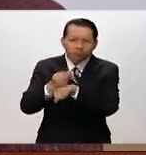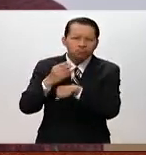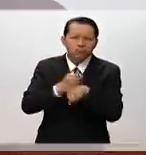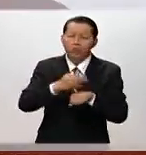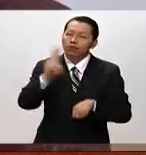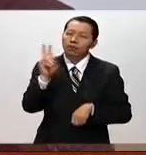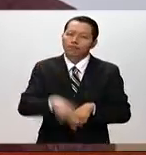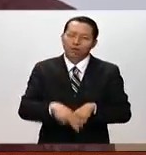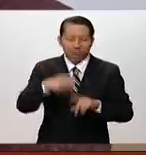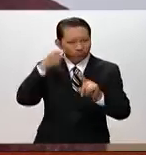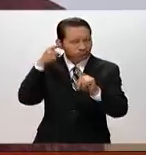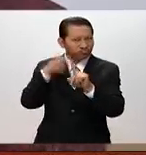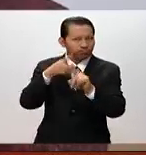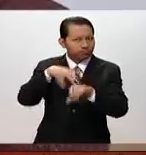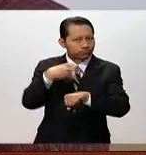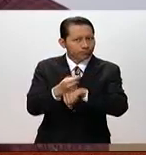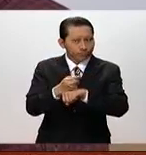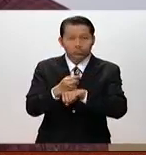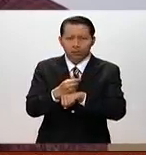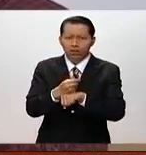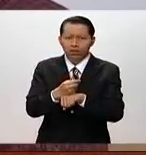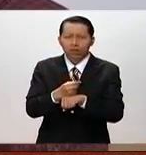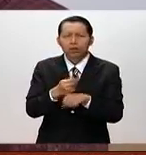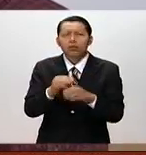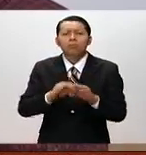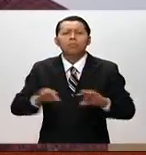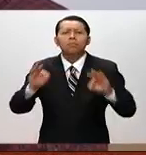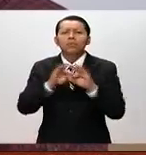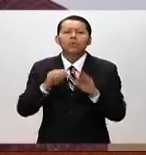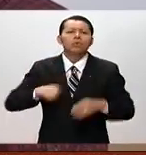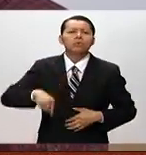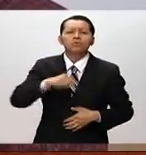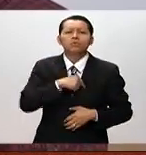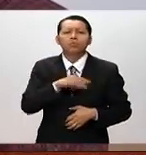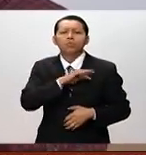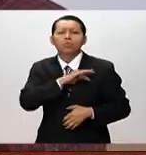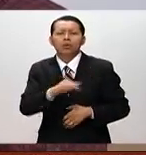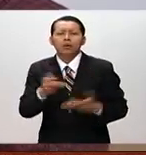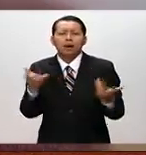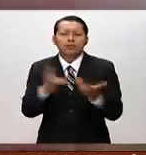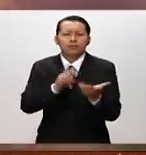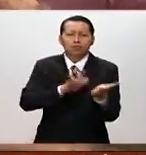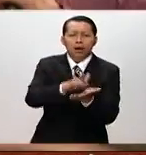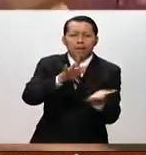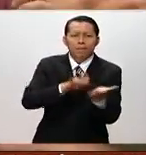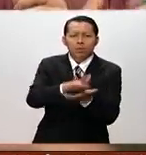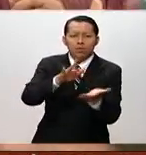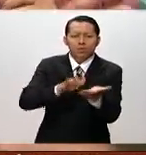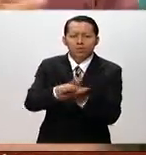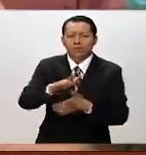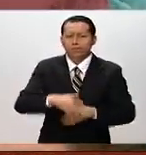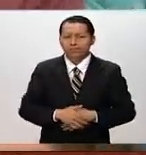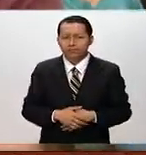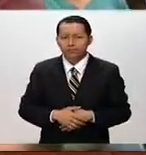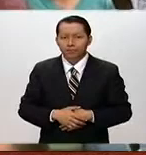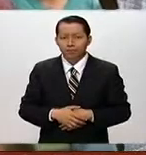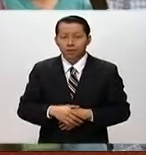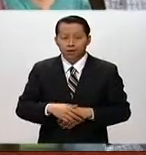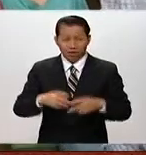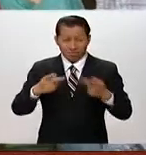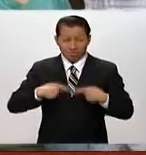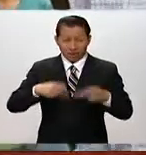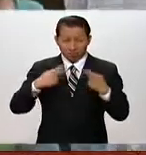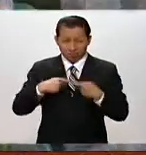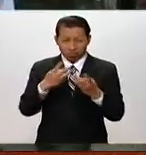gran reto. De inmediato nosotros poder emprender las labores de apoyo. En cada encuentro con los damnificados,